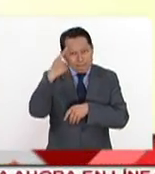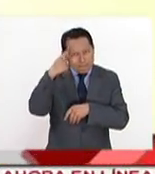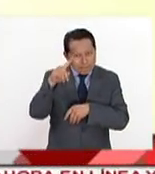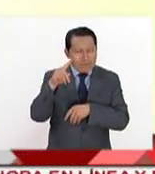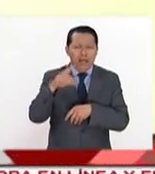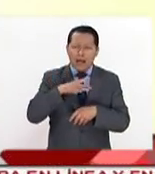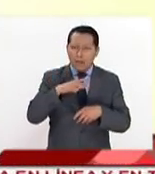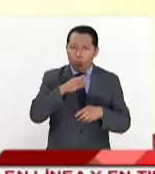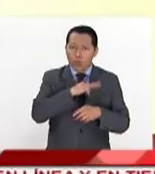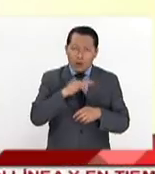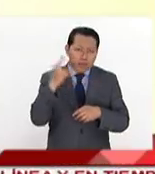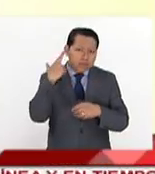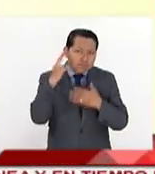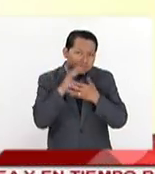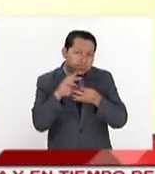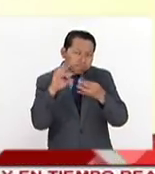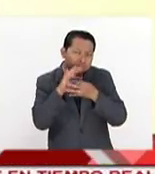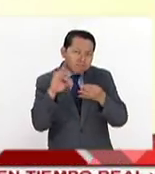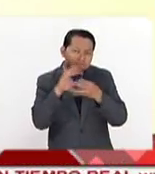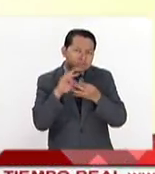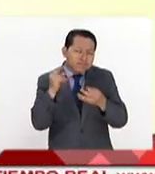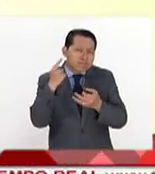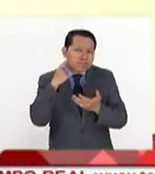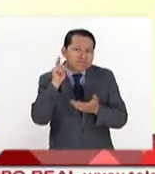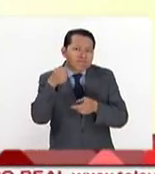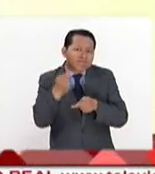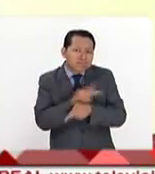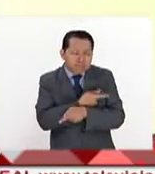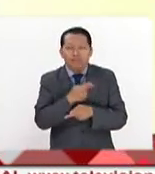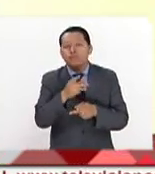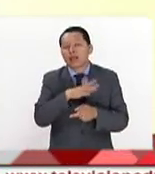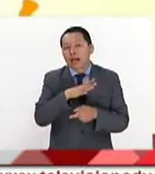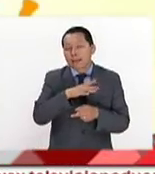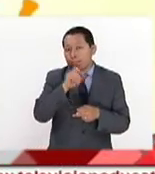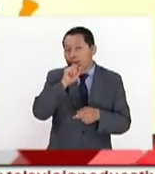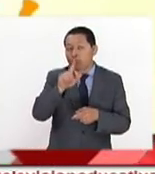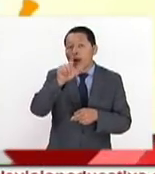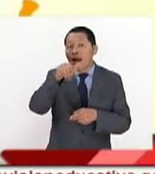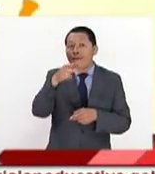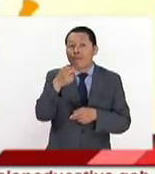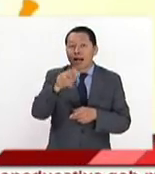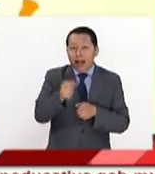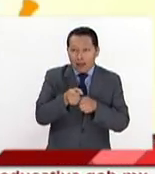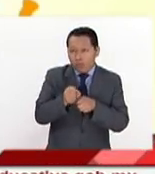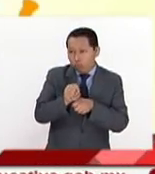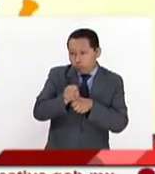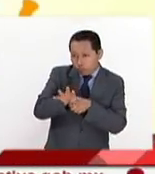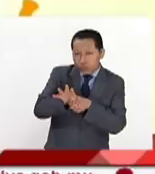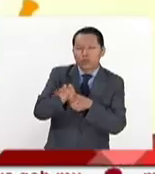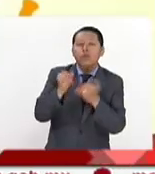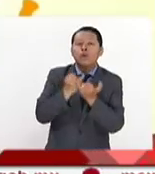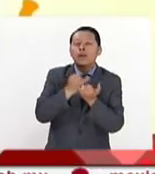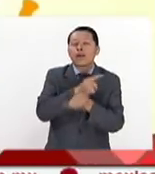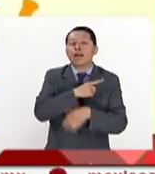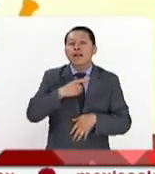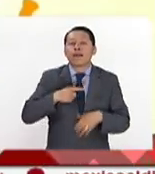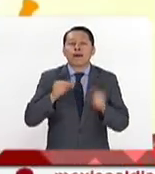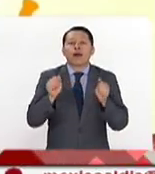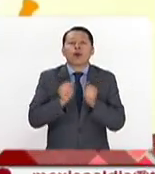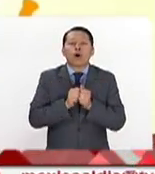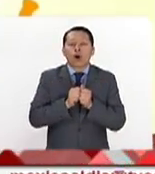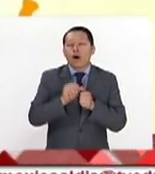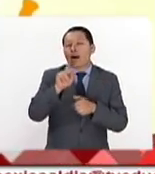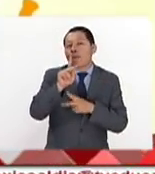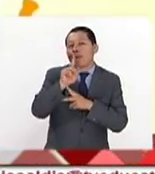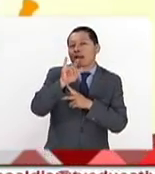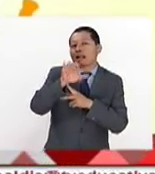está atendiendo de emergencia en ese momento. Debemos de tener lámpara y sobre todo estos dos elementos deben de contar con pilas de